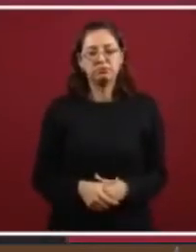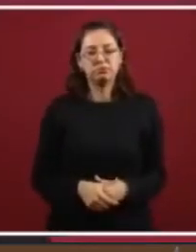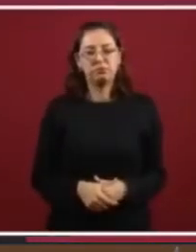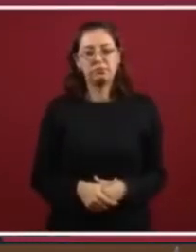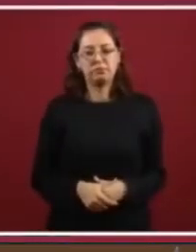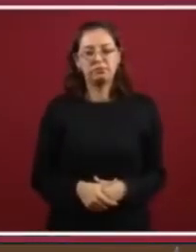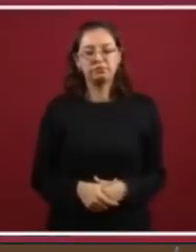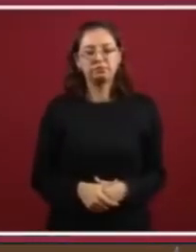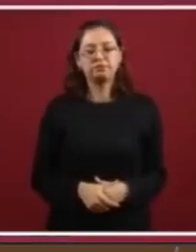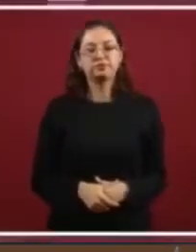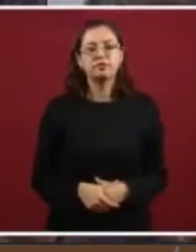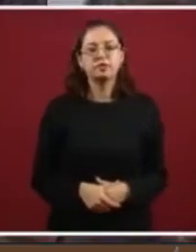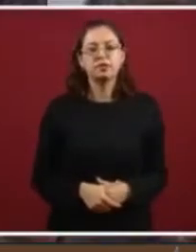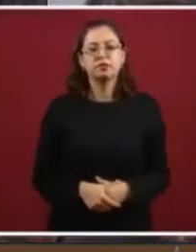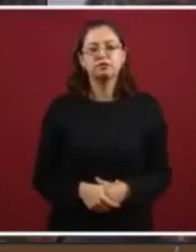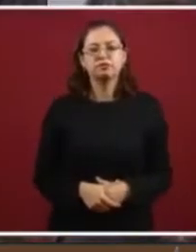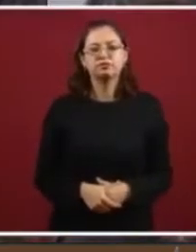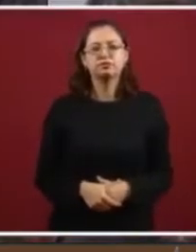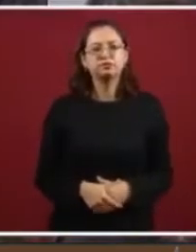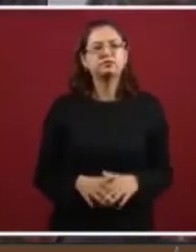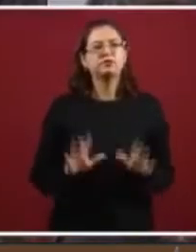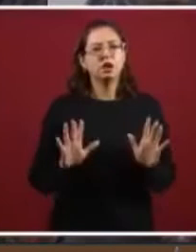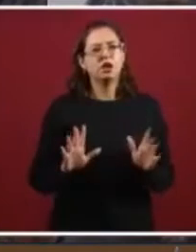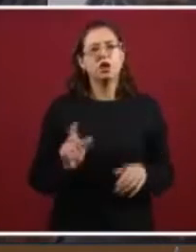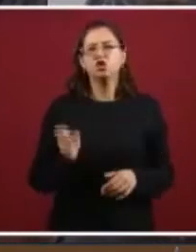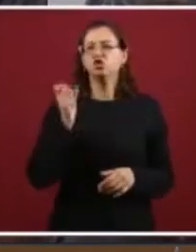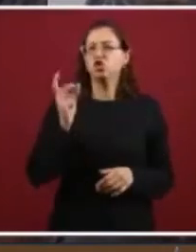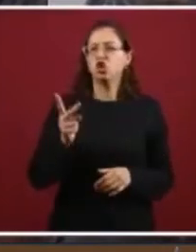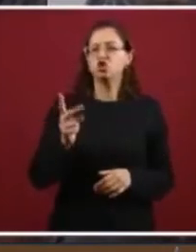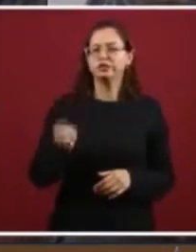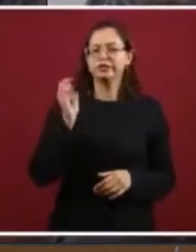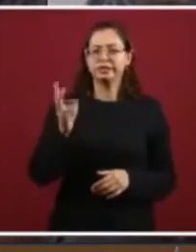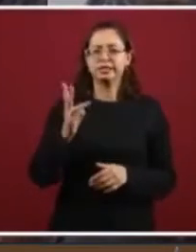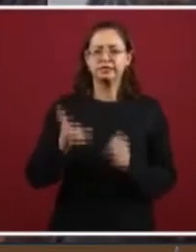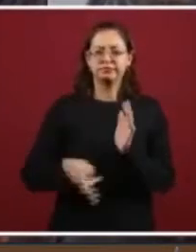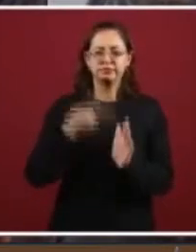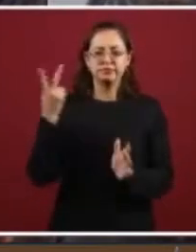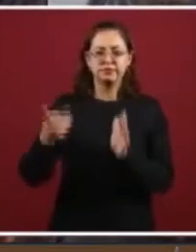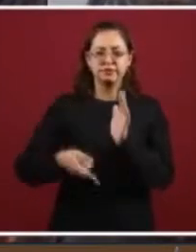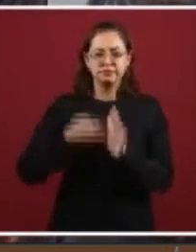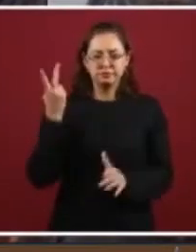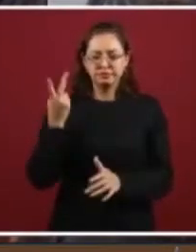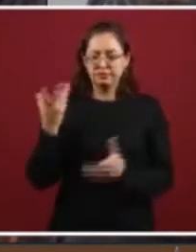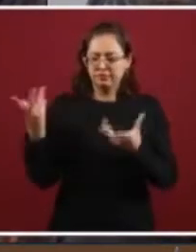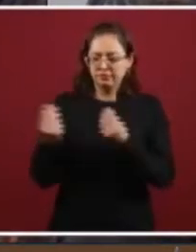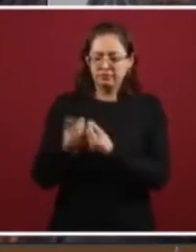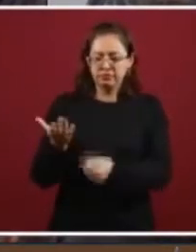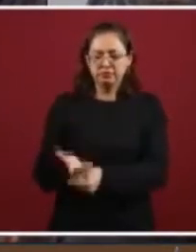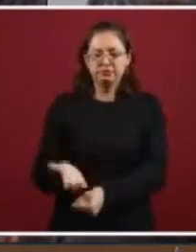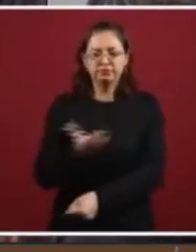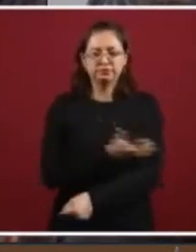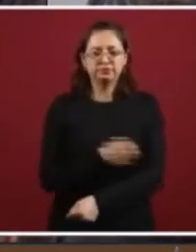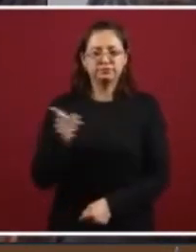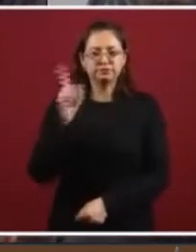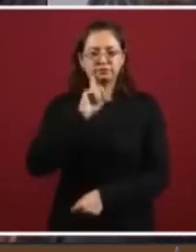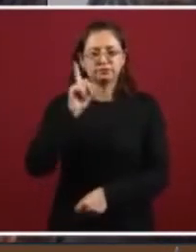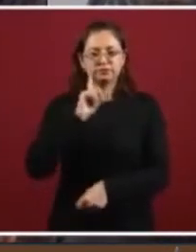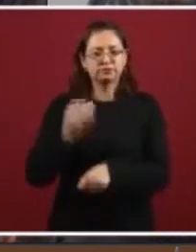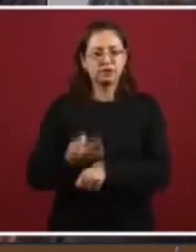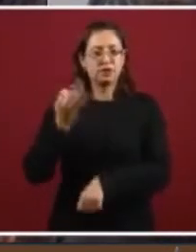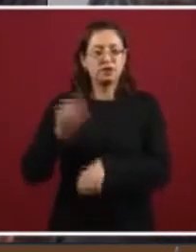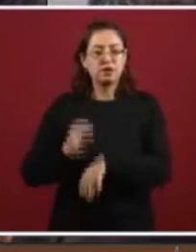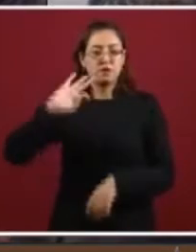a los tres me dio mucho gusto ya van dos tres veces que me acompaña la gira la tesorera de la